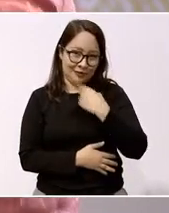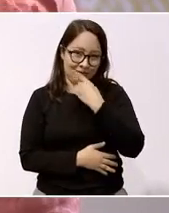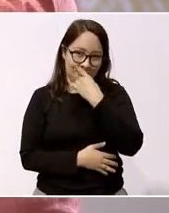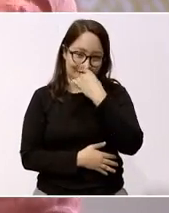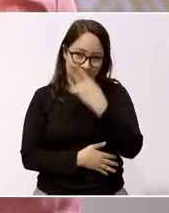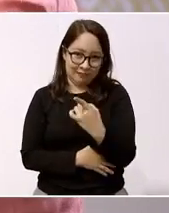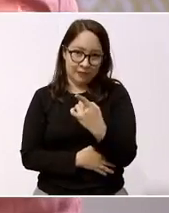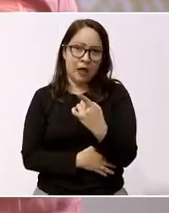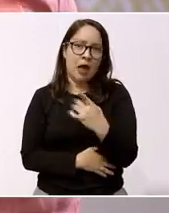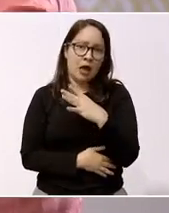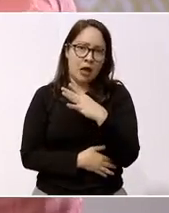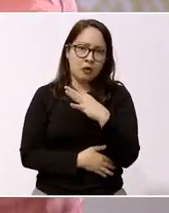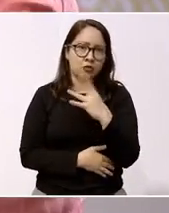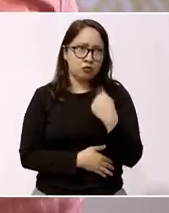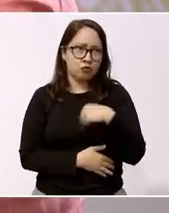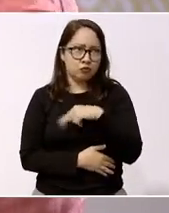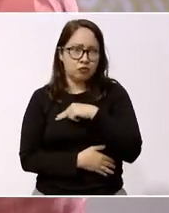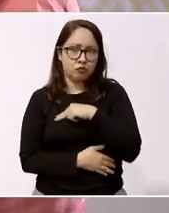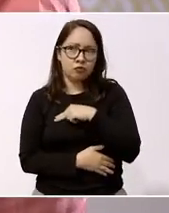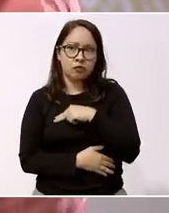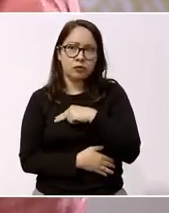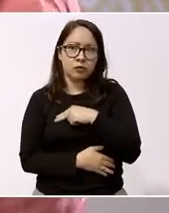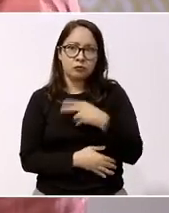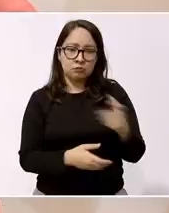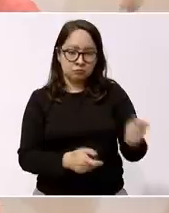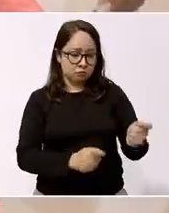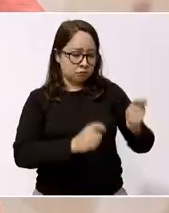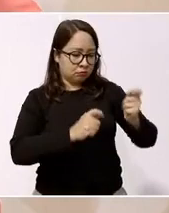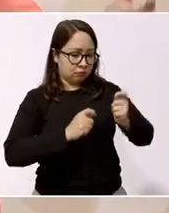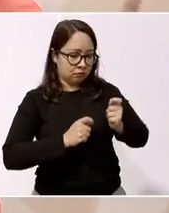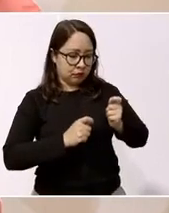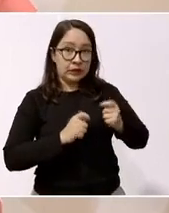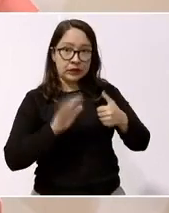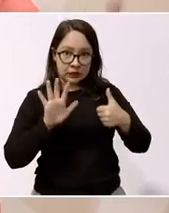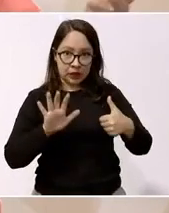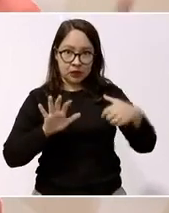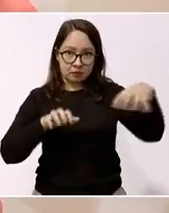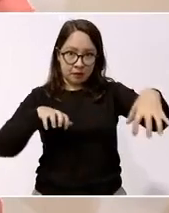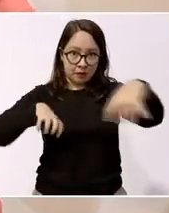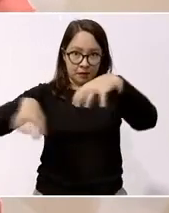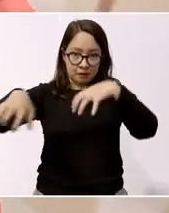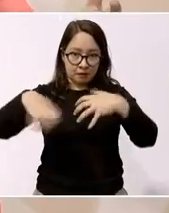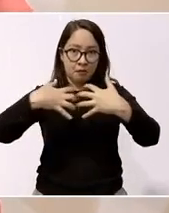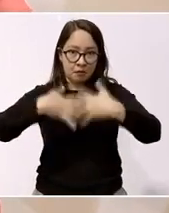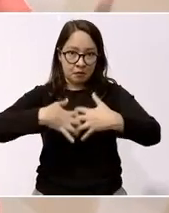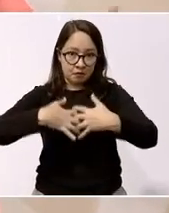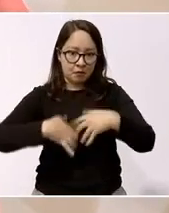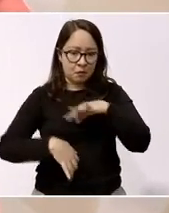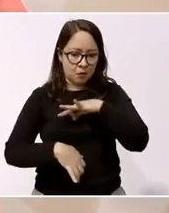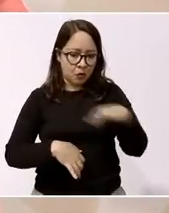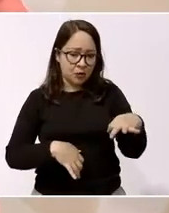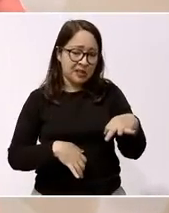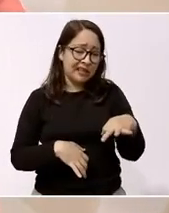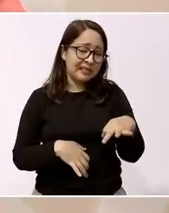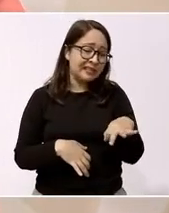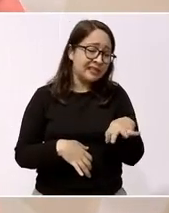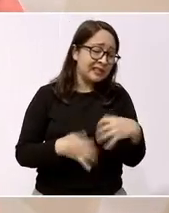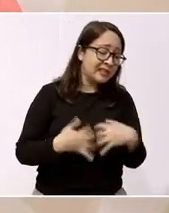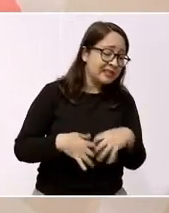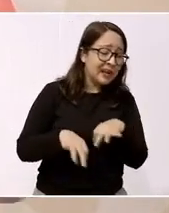que recibimos nosotros, las 6, tenían capacidad operativa del